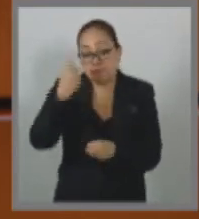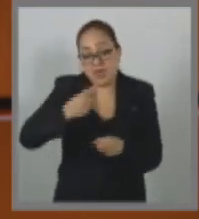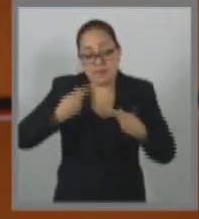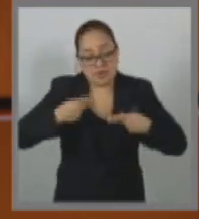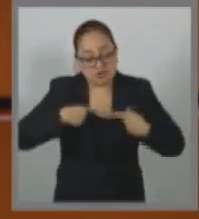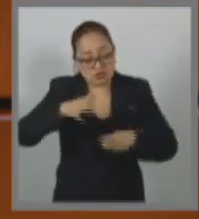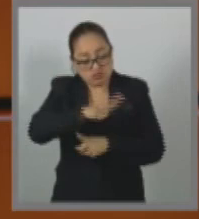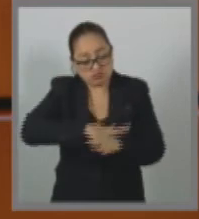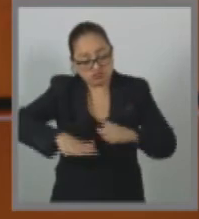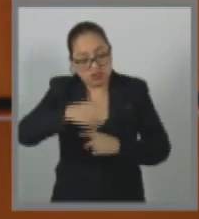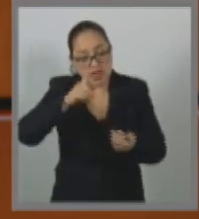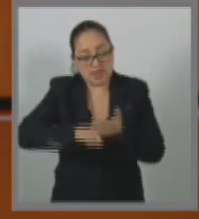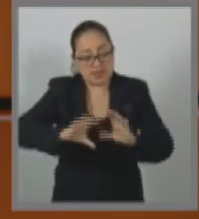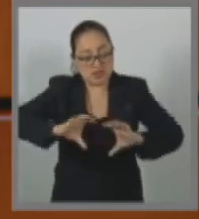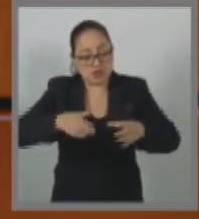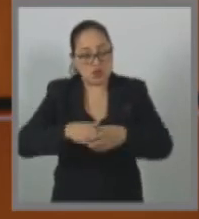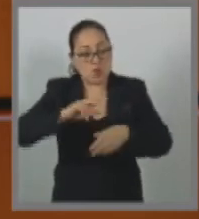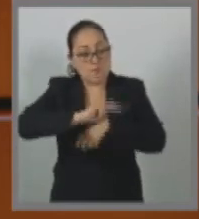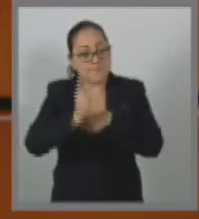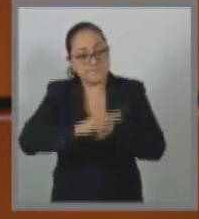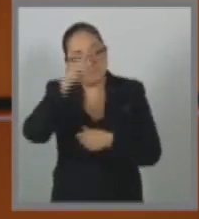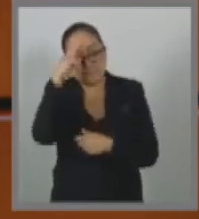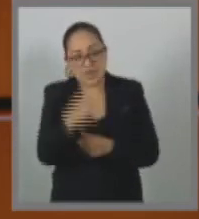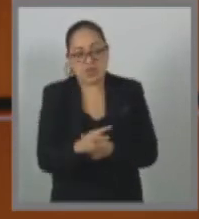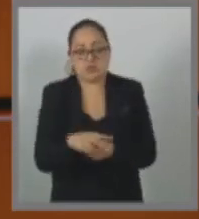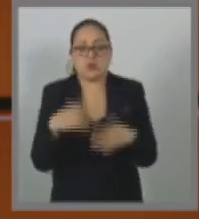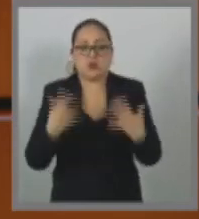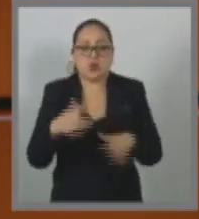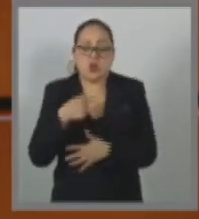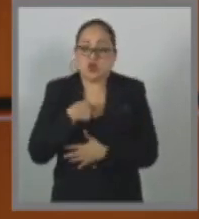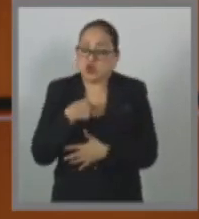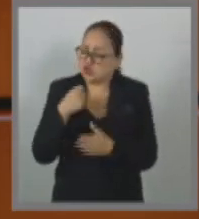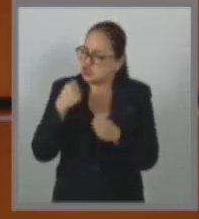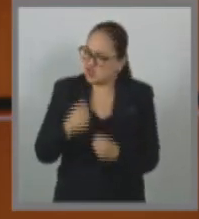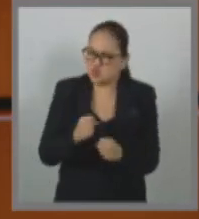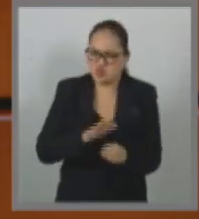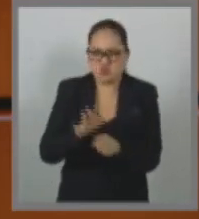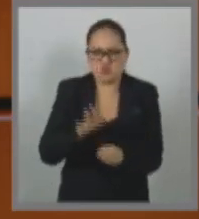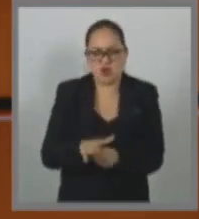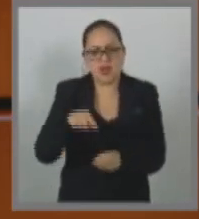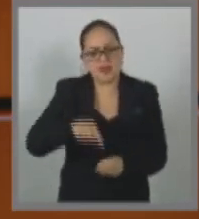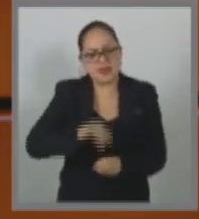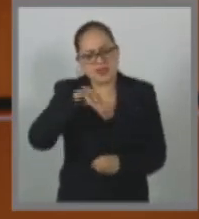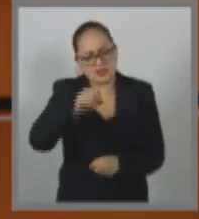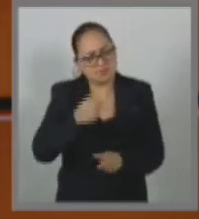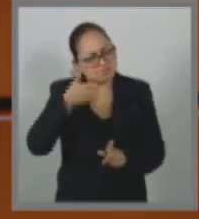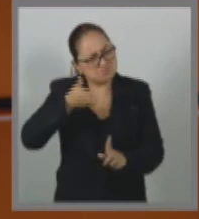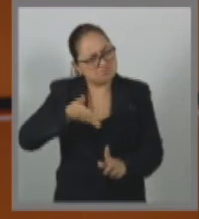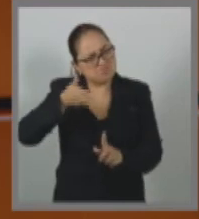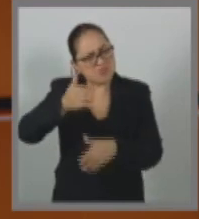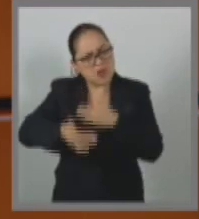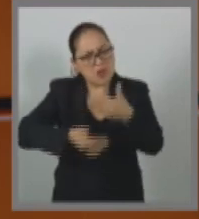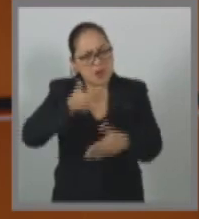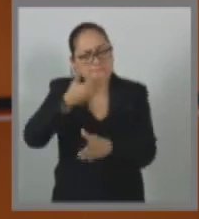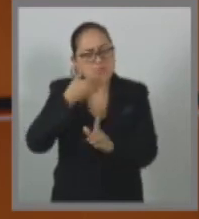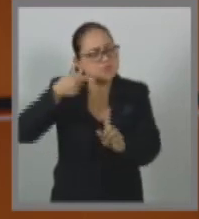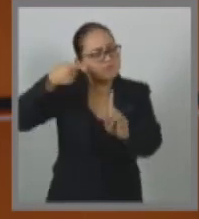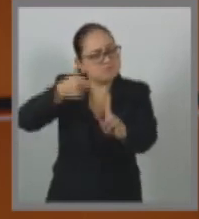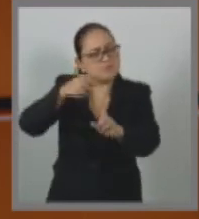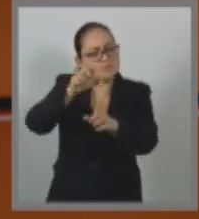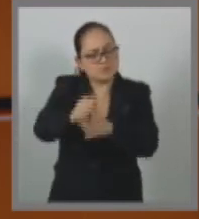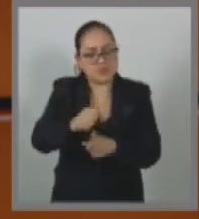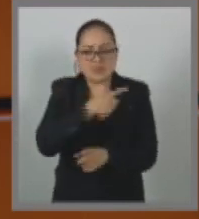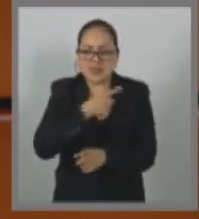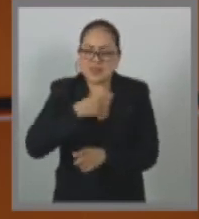habitan este gran país. Estoy convencido de que el IMSS camina por el camino correcto, pero tiene que hacerlo